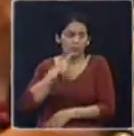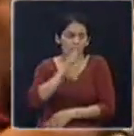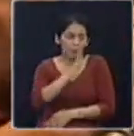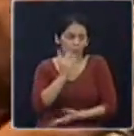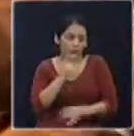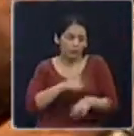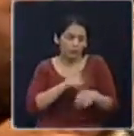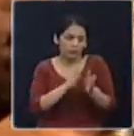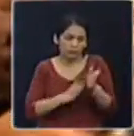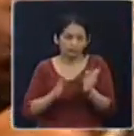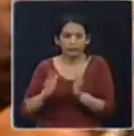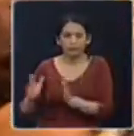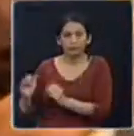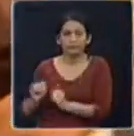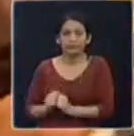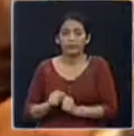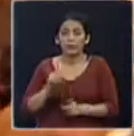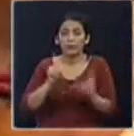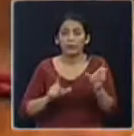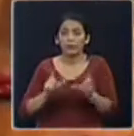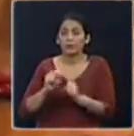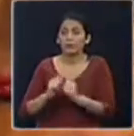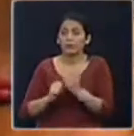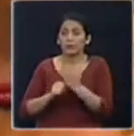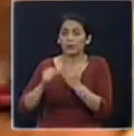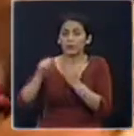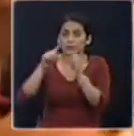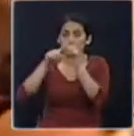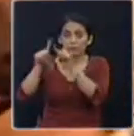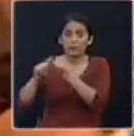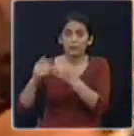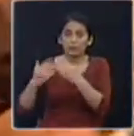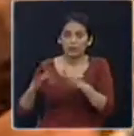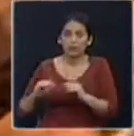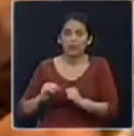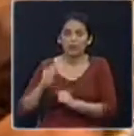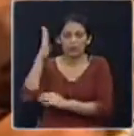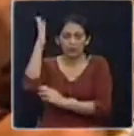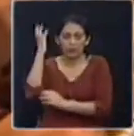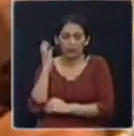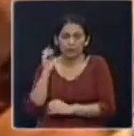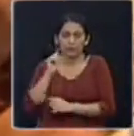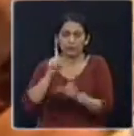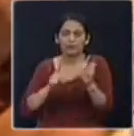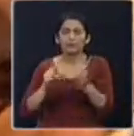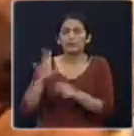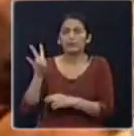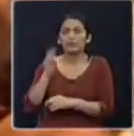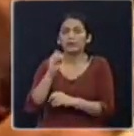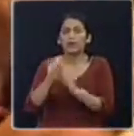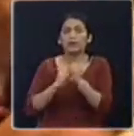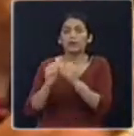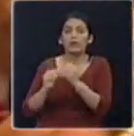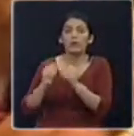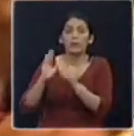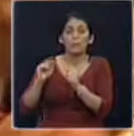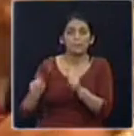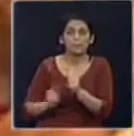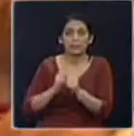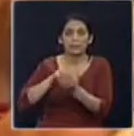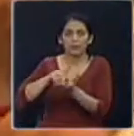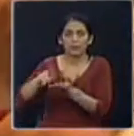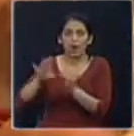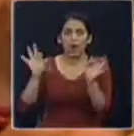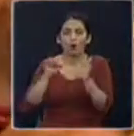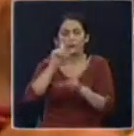ministerios, siempre priorizando los que tienen enfermedades catastróficas, las personas mayores de 70 años y por supuesto las personas con